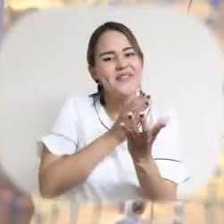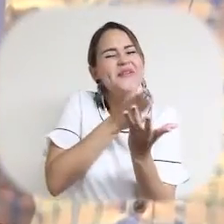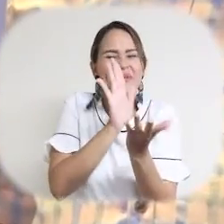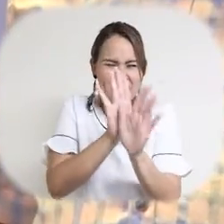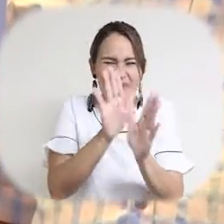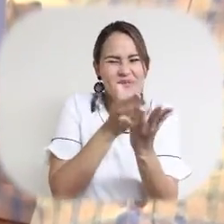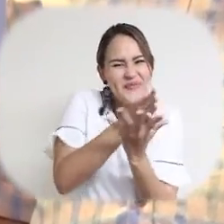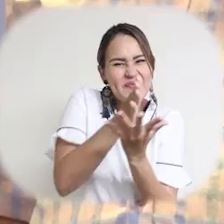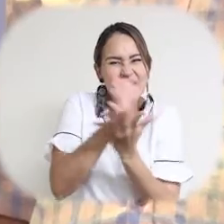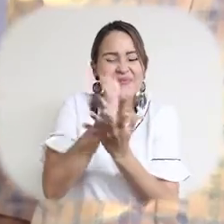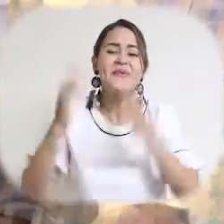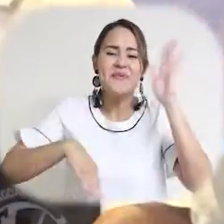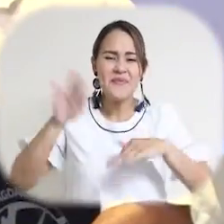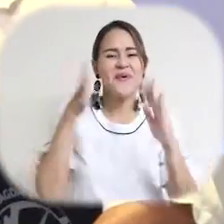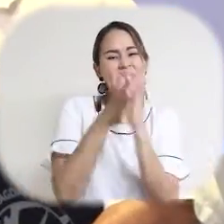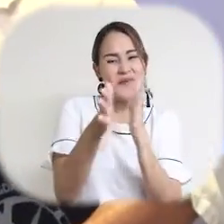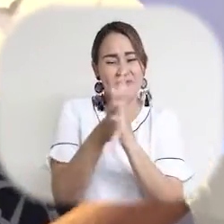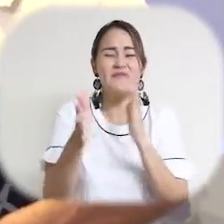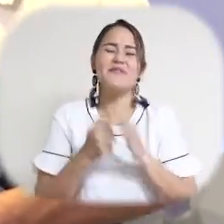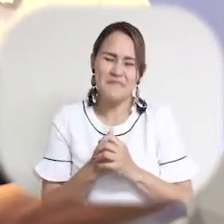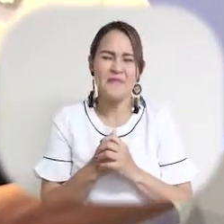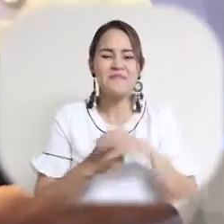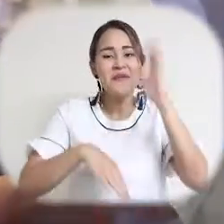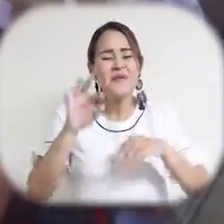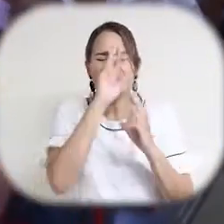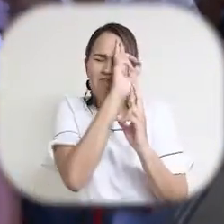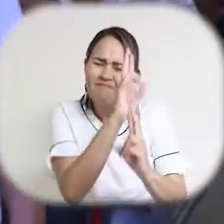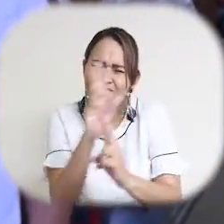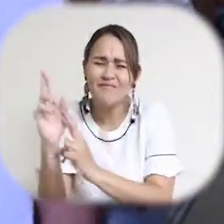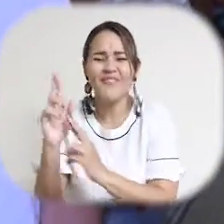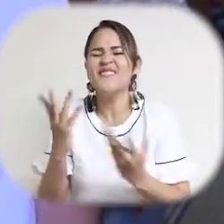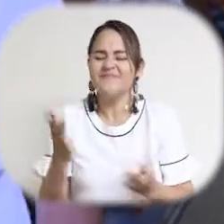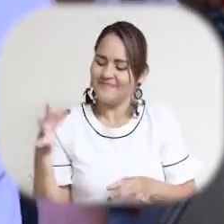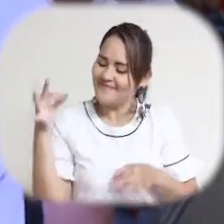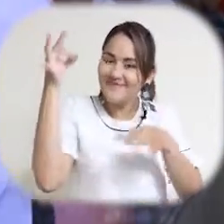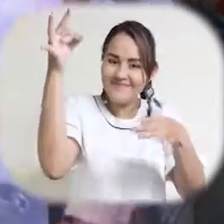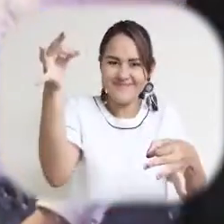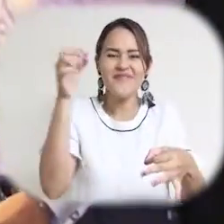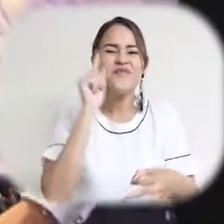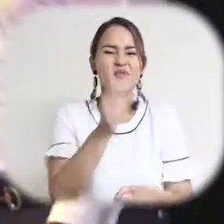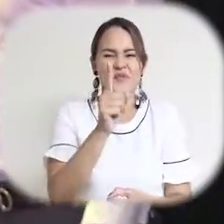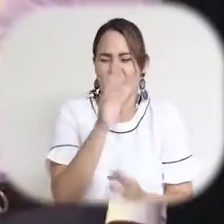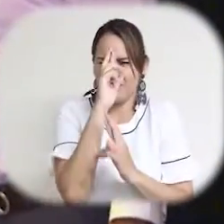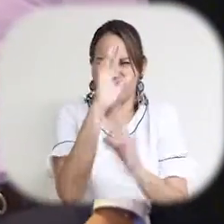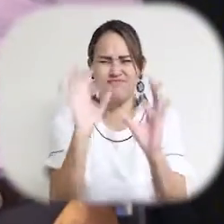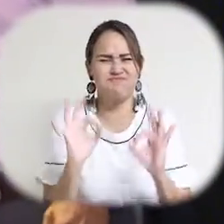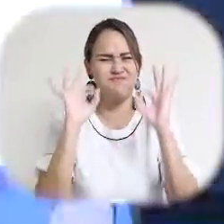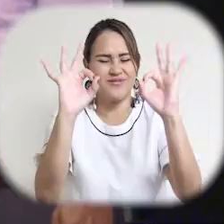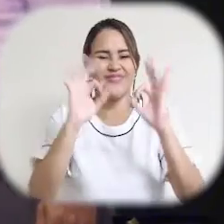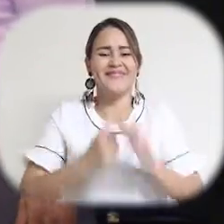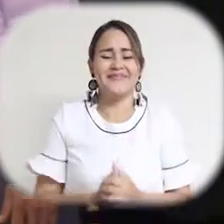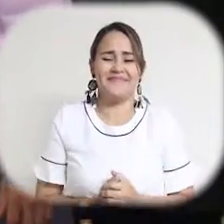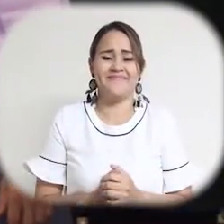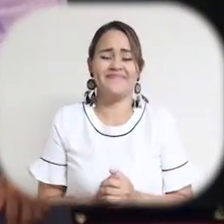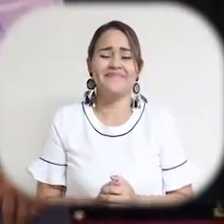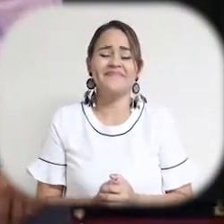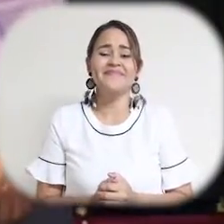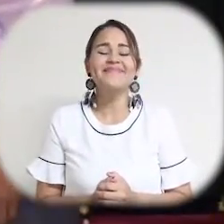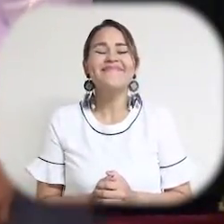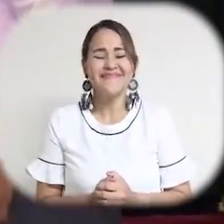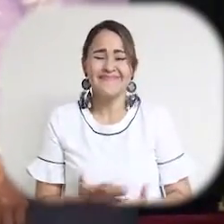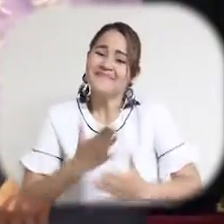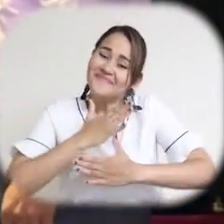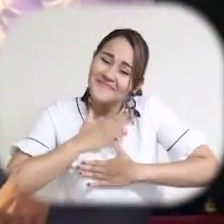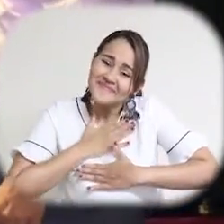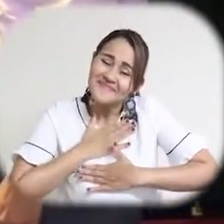los profesionales en distintas áreas recibieron por parte del rector Pablo Vera Salazar el diploma al mérito y la excelencia en Magdalena.